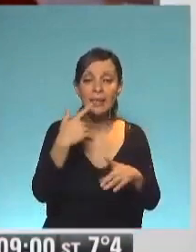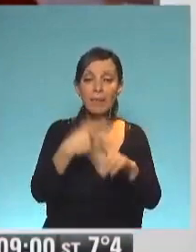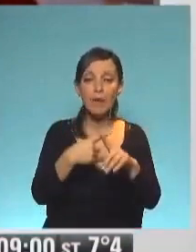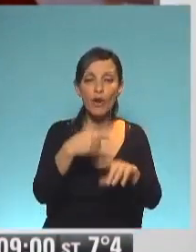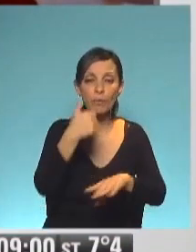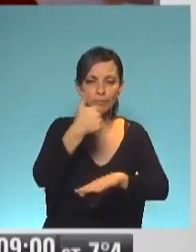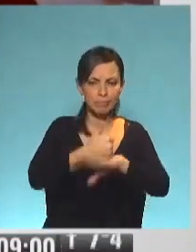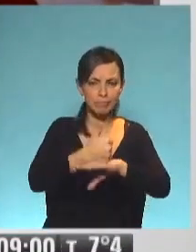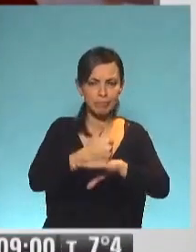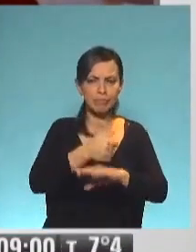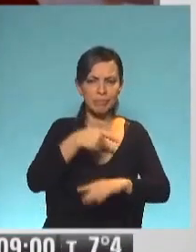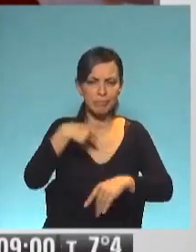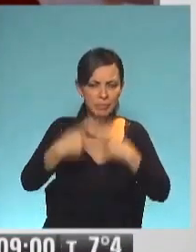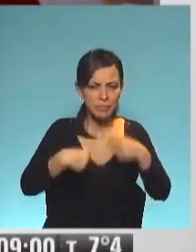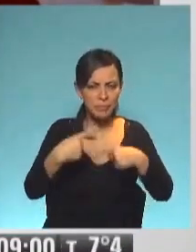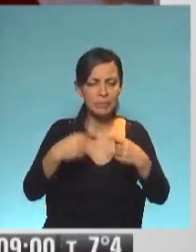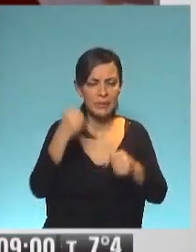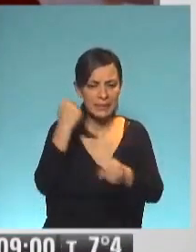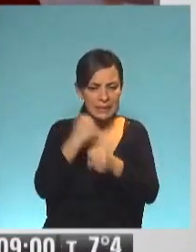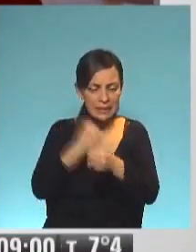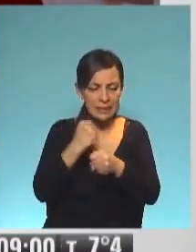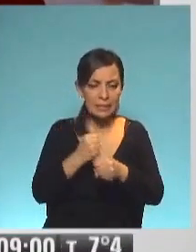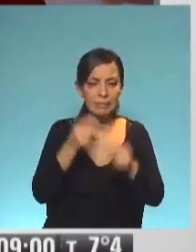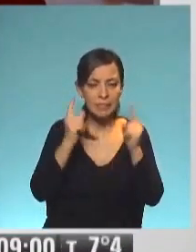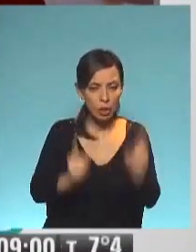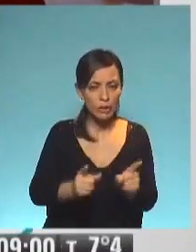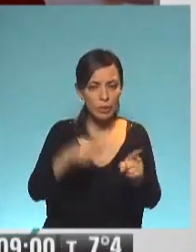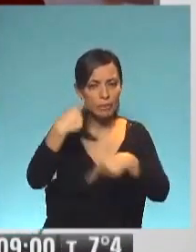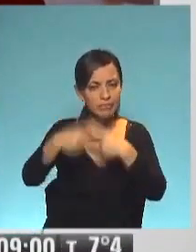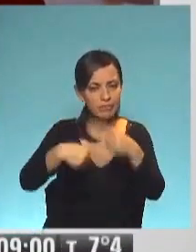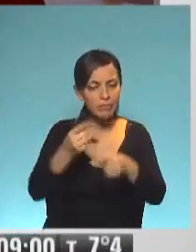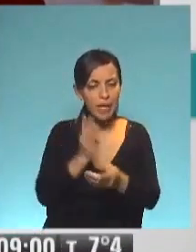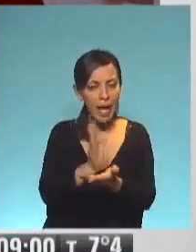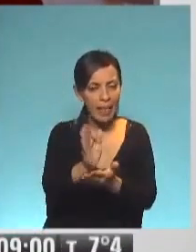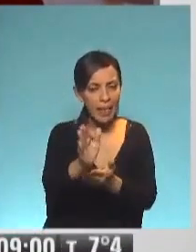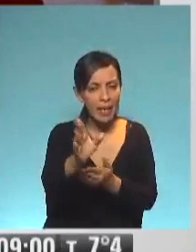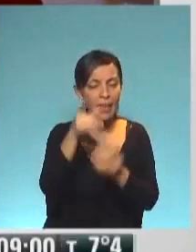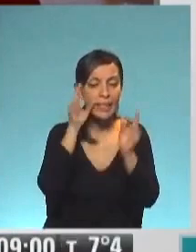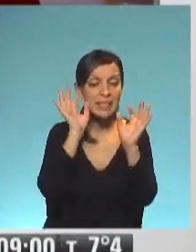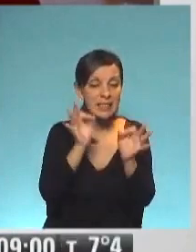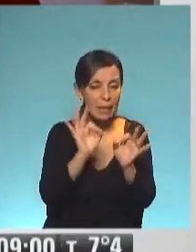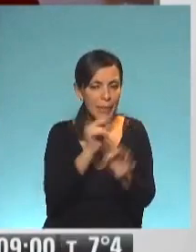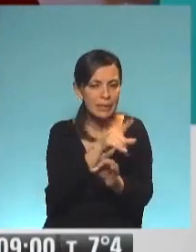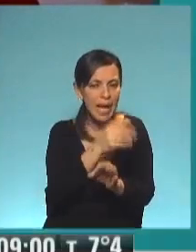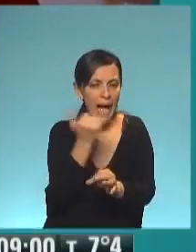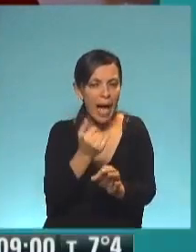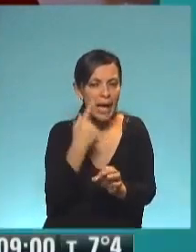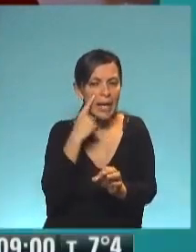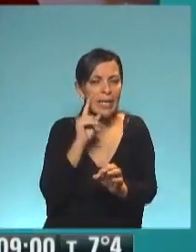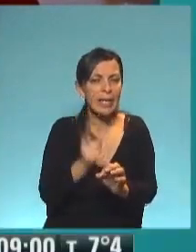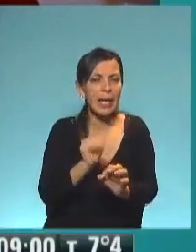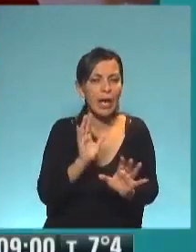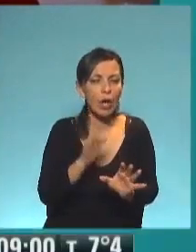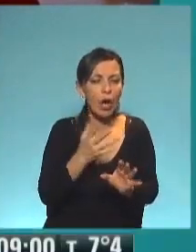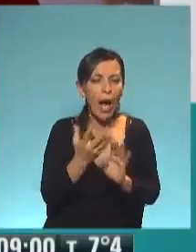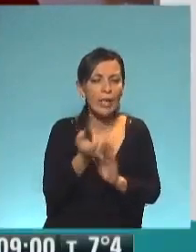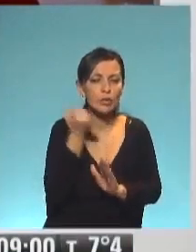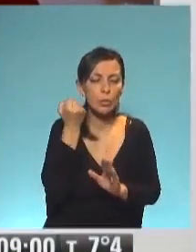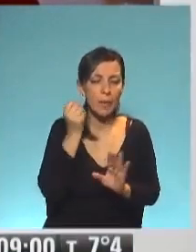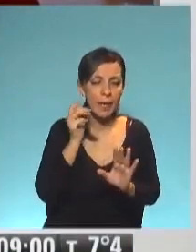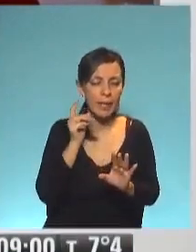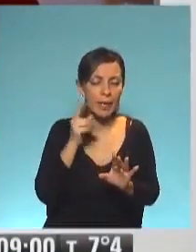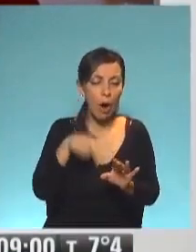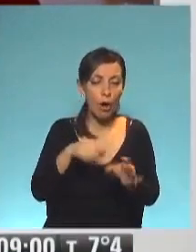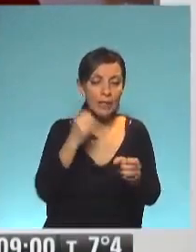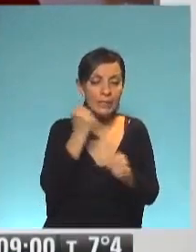en la primera línea de batalla y seguir adelante sabiendo que hay riesgos que los asumen y que la tarea de ustedes hoy